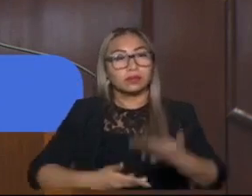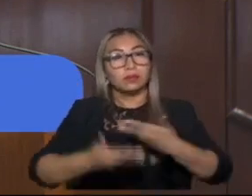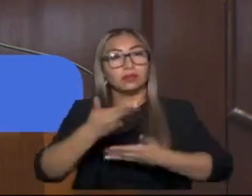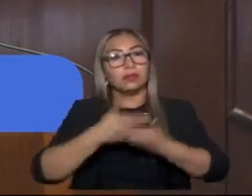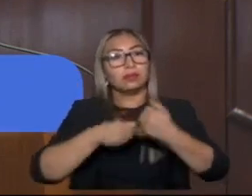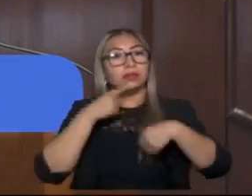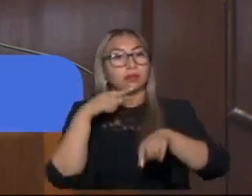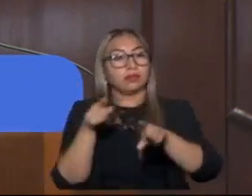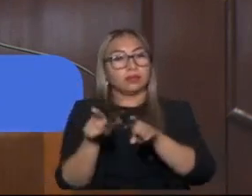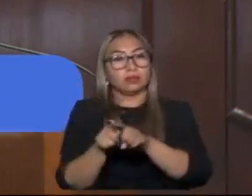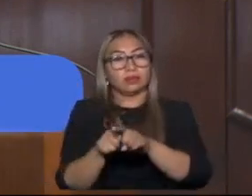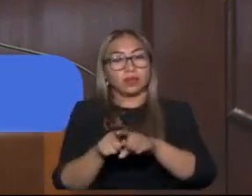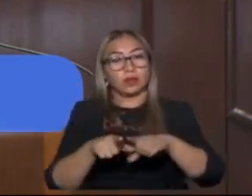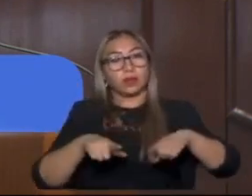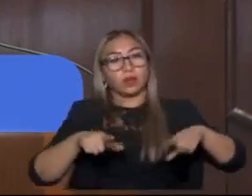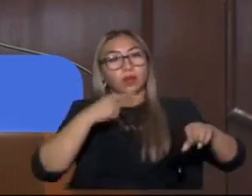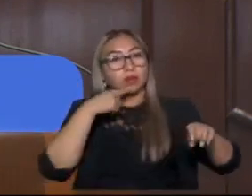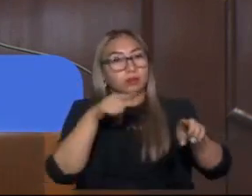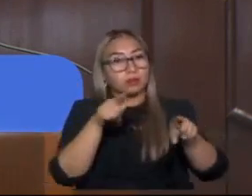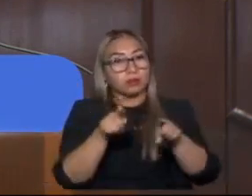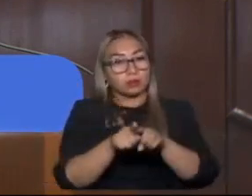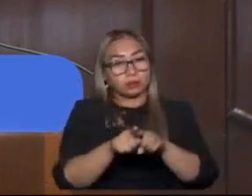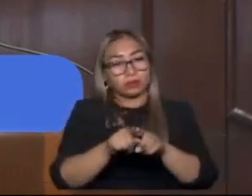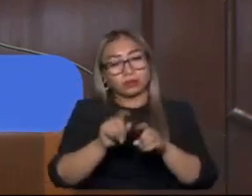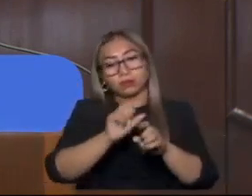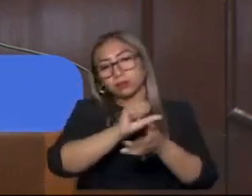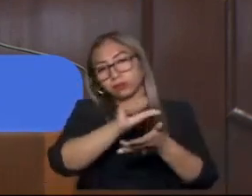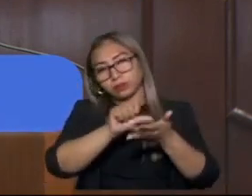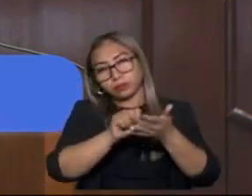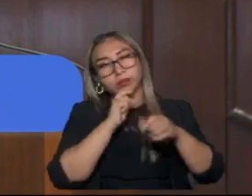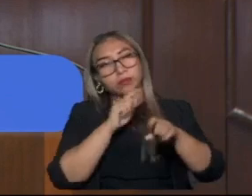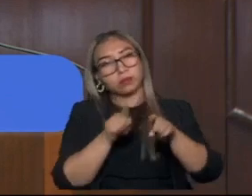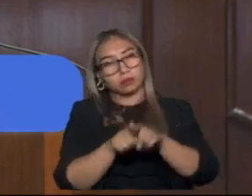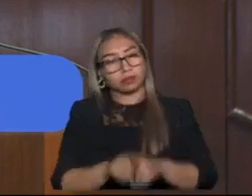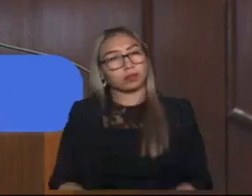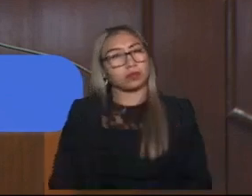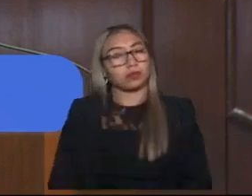Construcción del Sistema Alcantarillado Sanitario de Santiago.